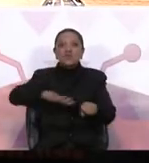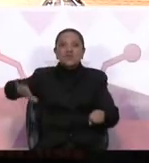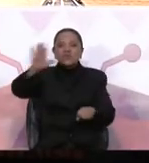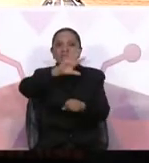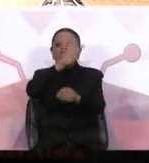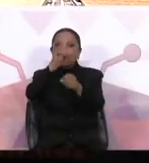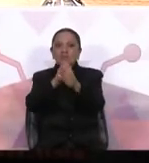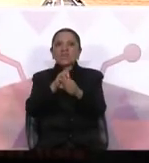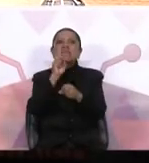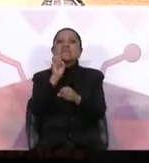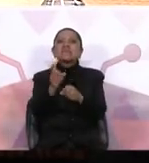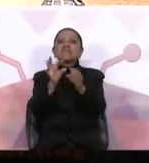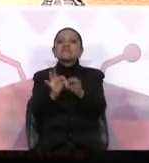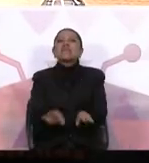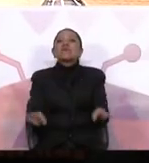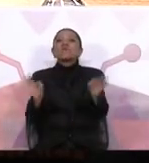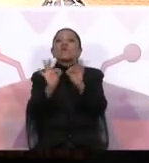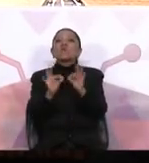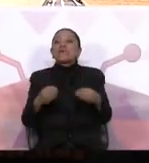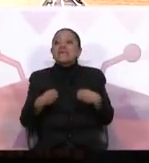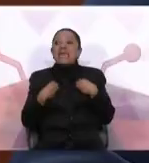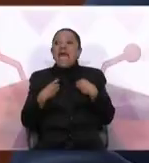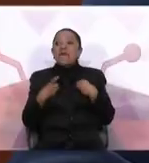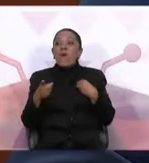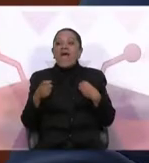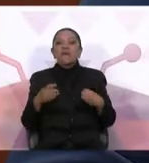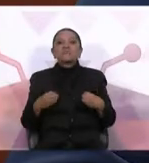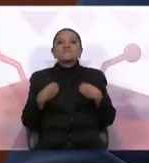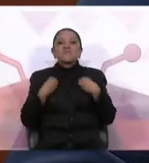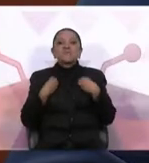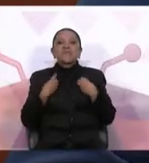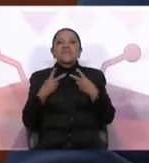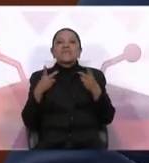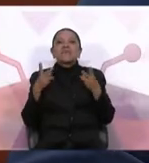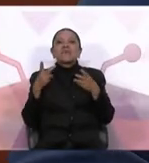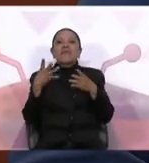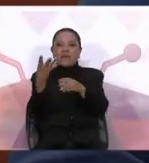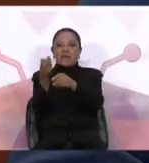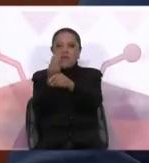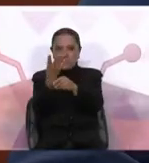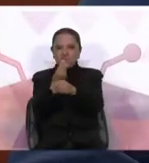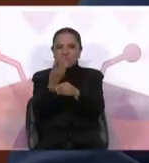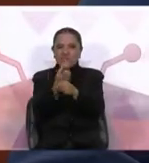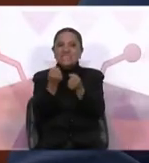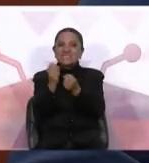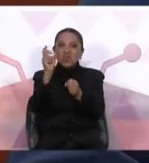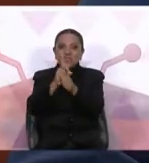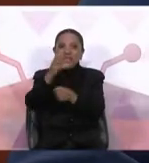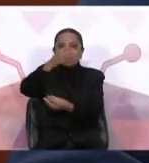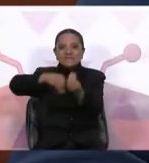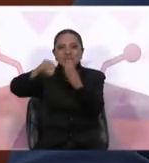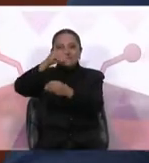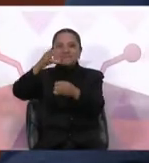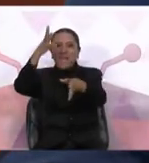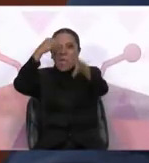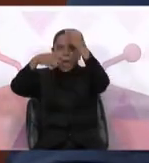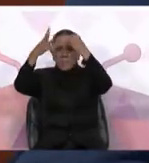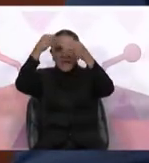vivir y construir una sociedad con sustentabilidad en donde aprendamos a